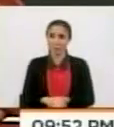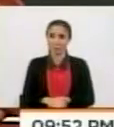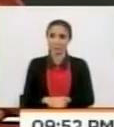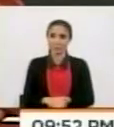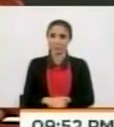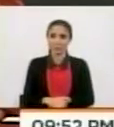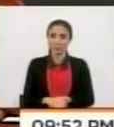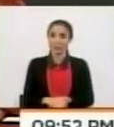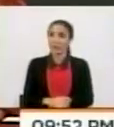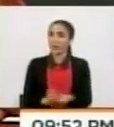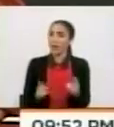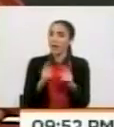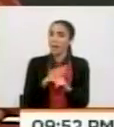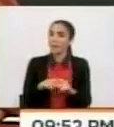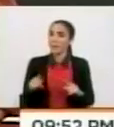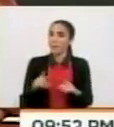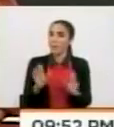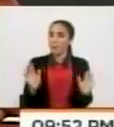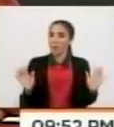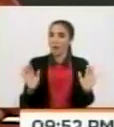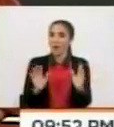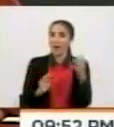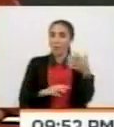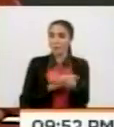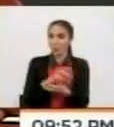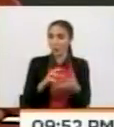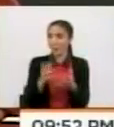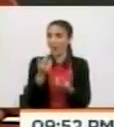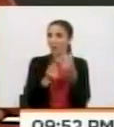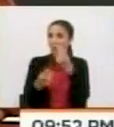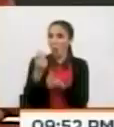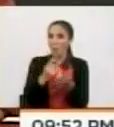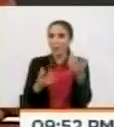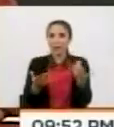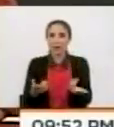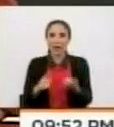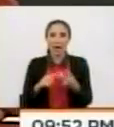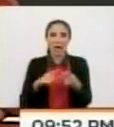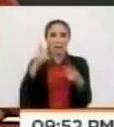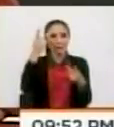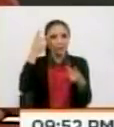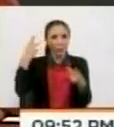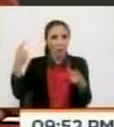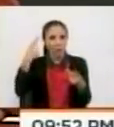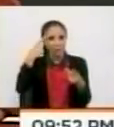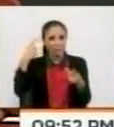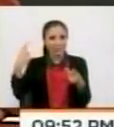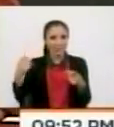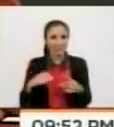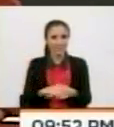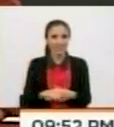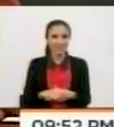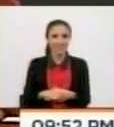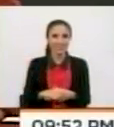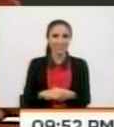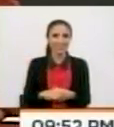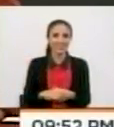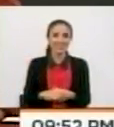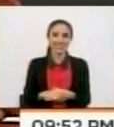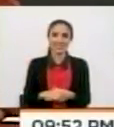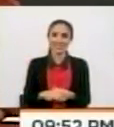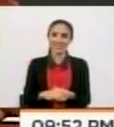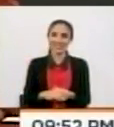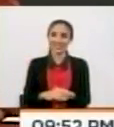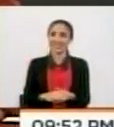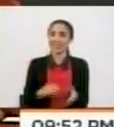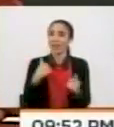con guerra mundial, ni con guerra económica, ni con guerra psicológica, ni con guerra de nada, van a poder